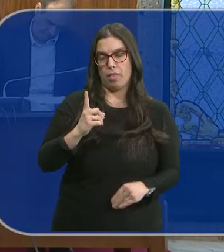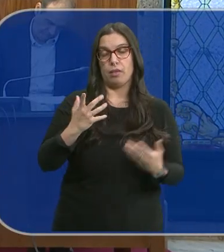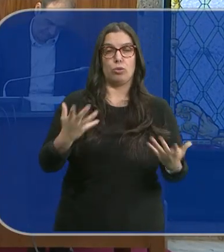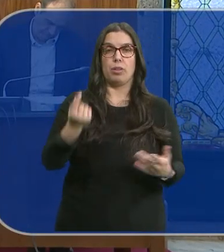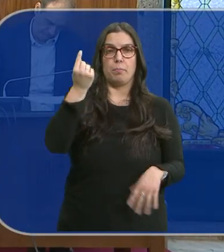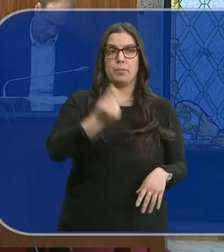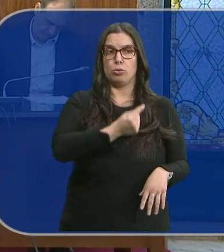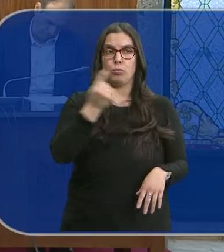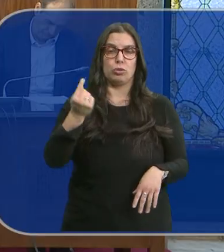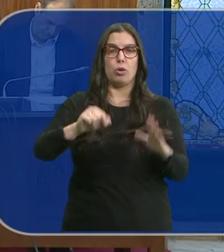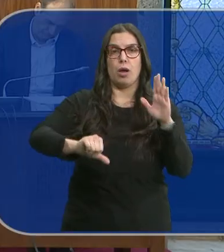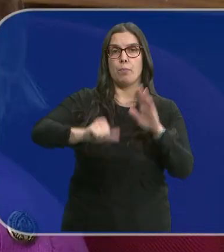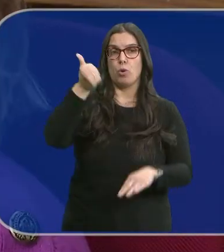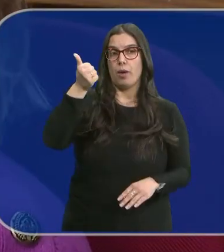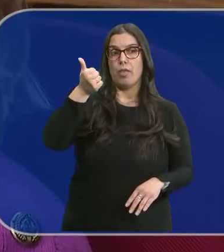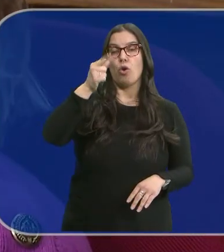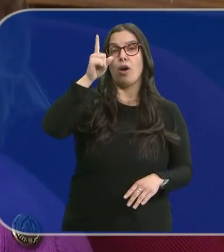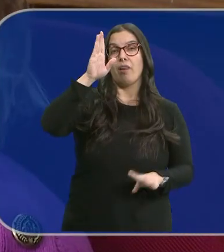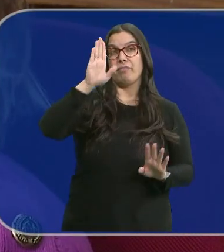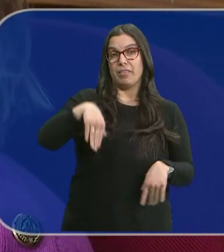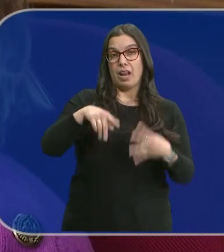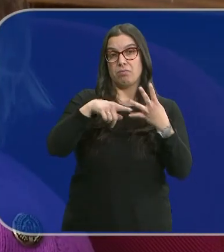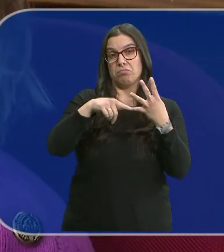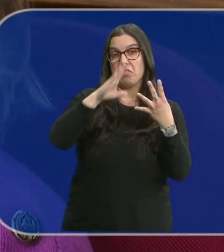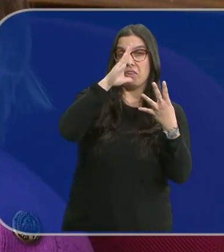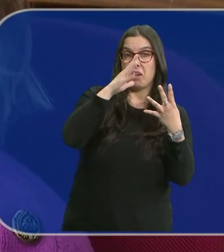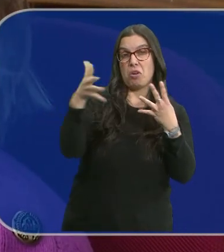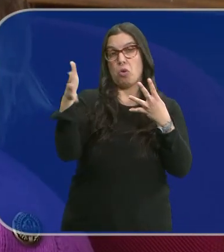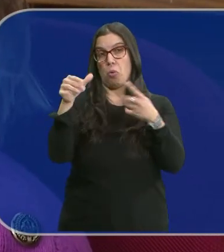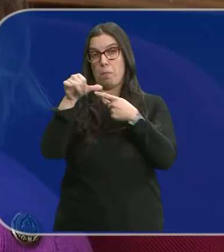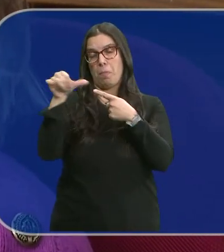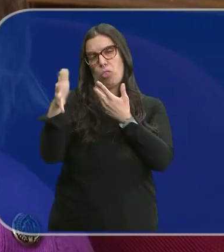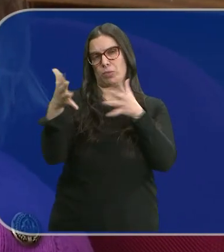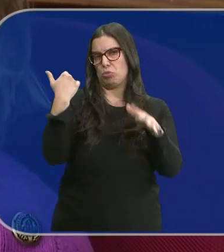tanto, el presupuesto quedará aprobado a finales de febrero o principios de marzo.